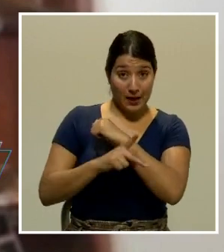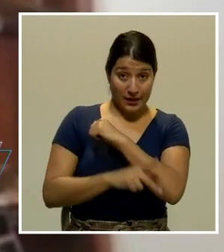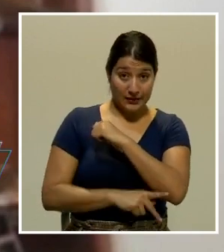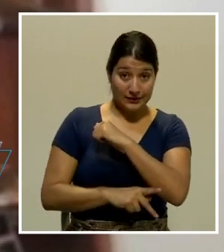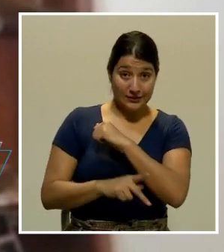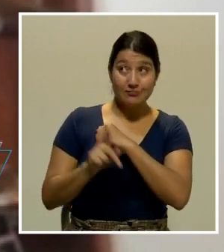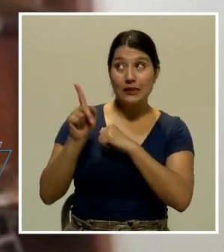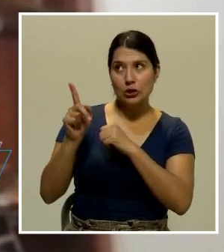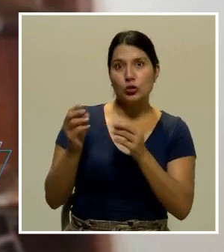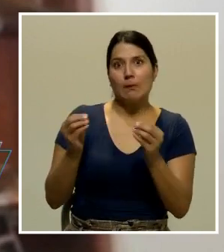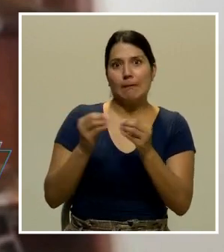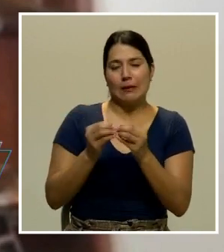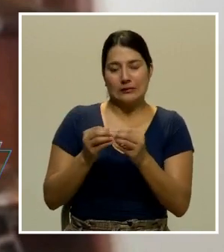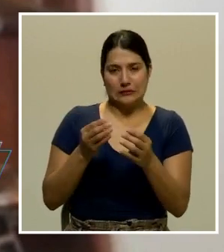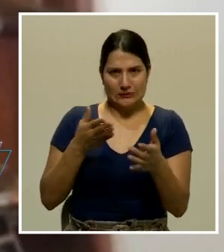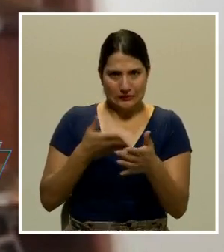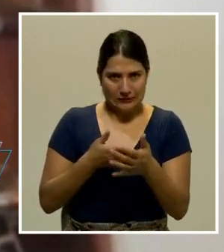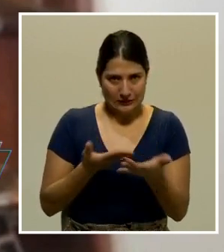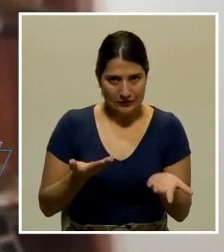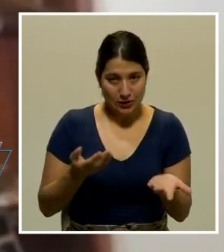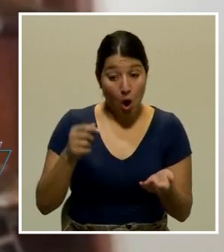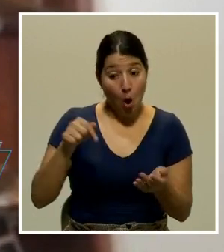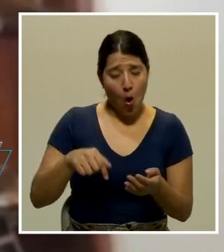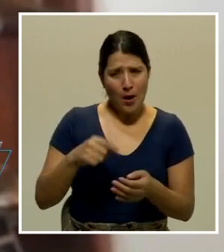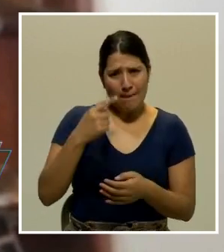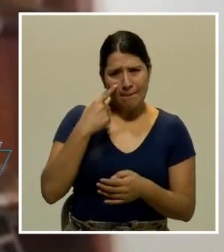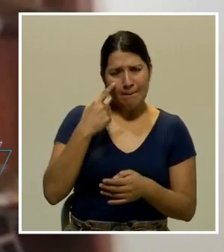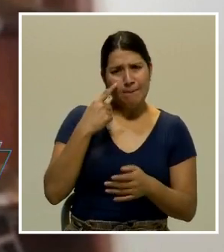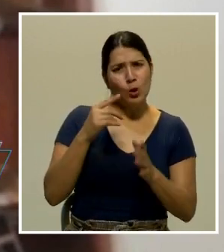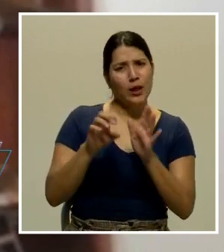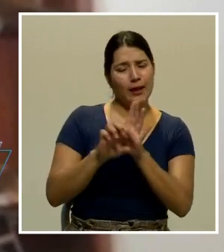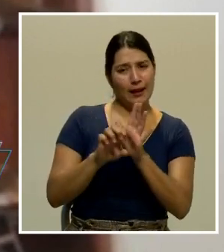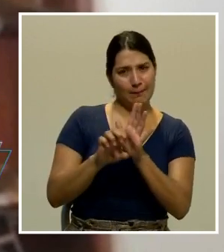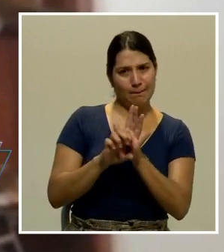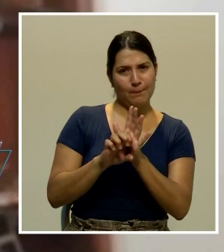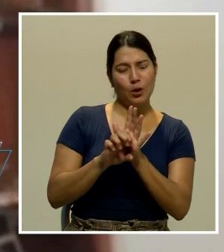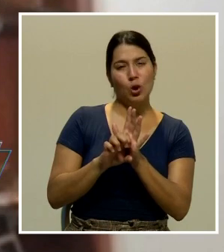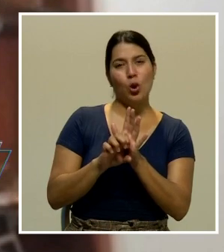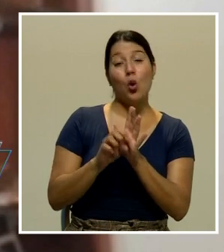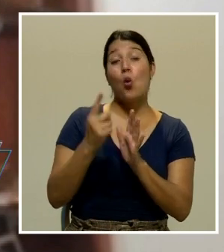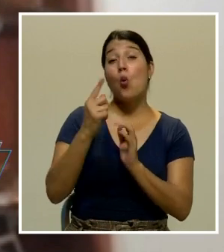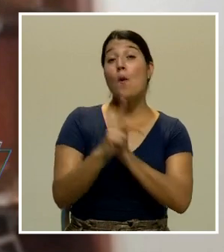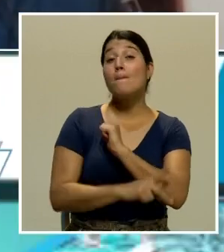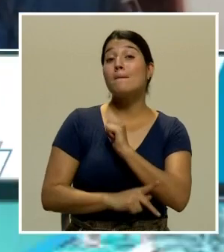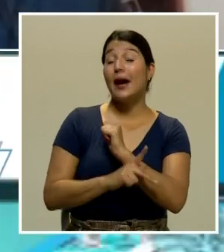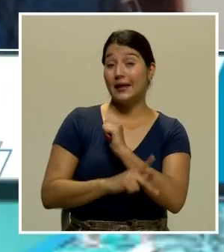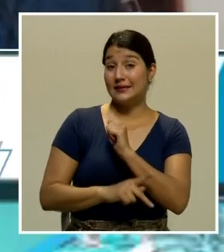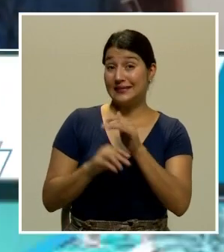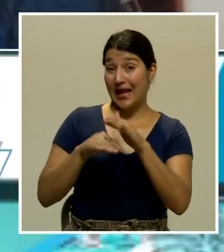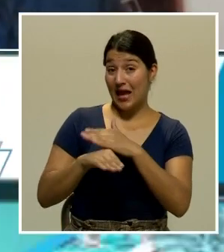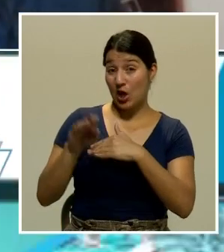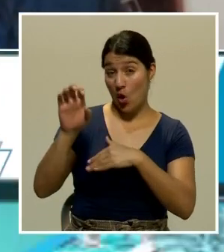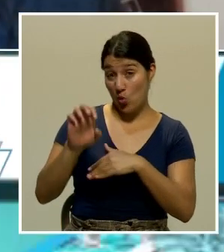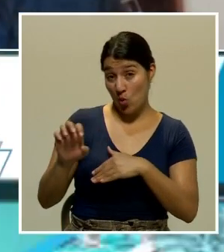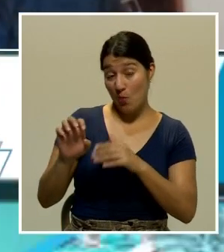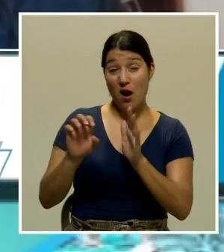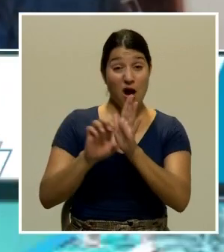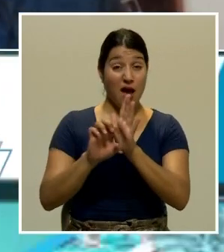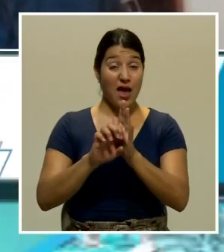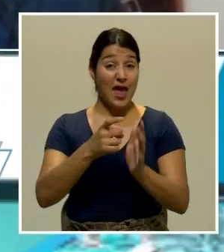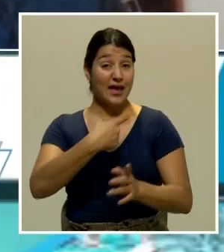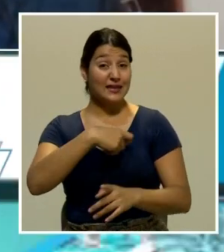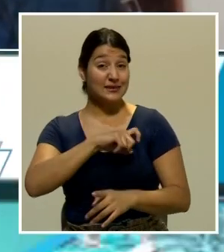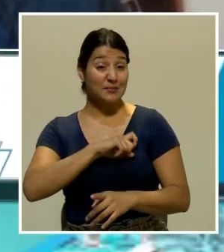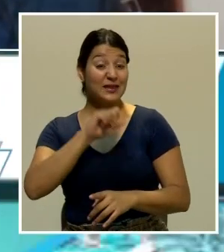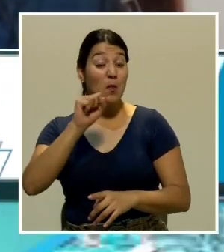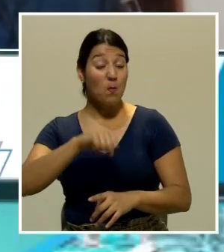ver profundamente afectados. Hoy estábamos viendo, por ejemplo, un país europeo como España, donde se menciona que podría tener una